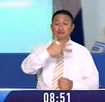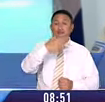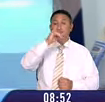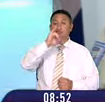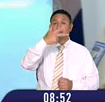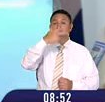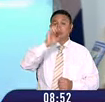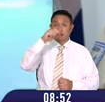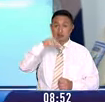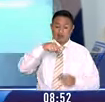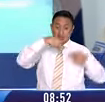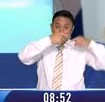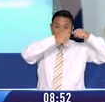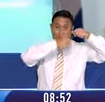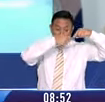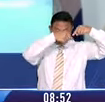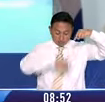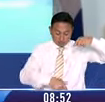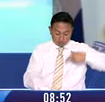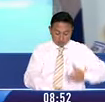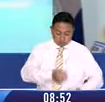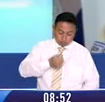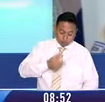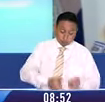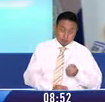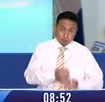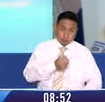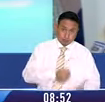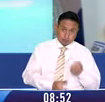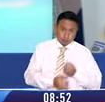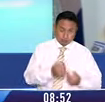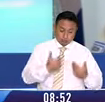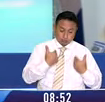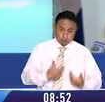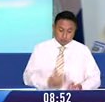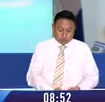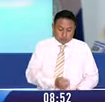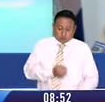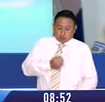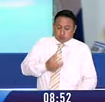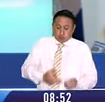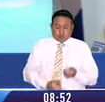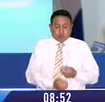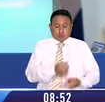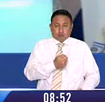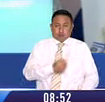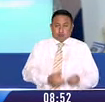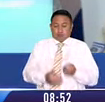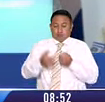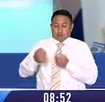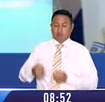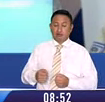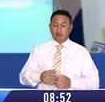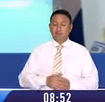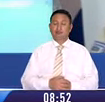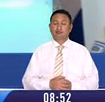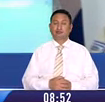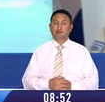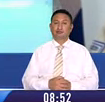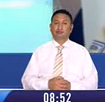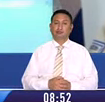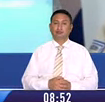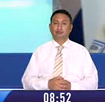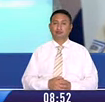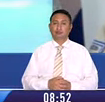del puente del Chiche sector del puembo por personal de grupo de intervención y rescate y también el grupo de bomberos